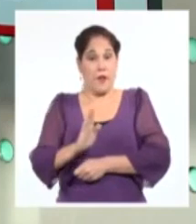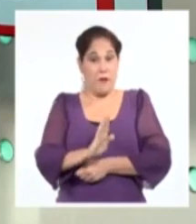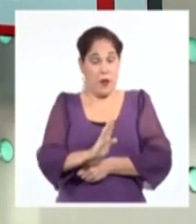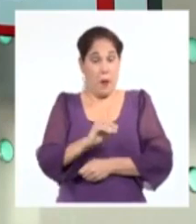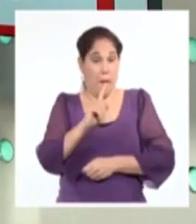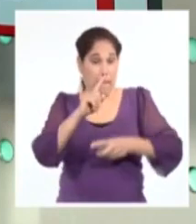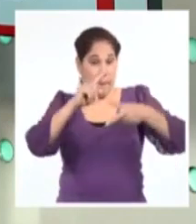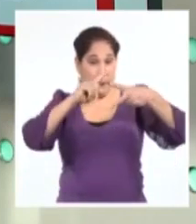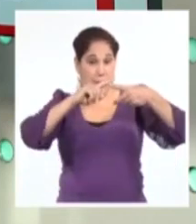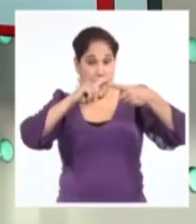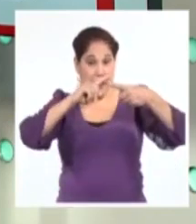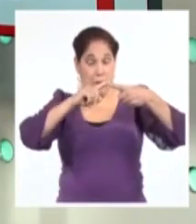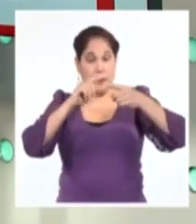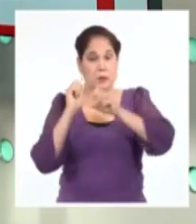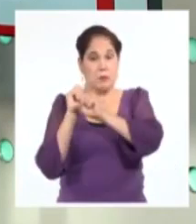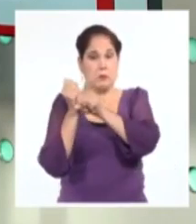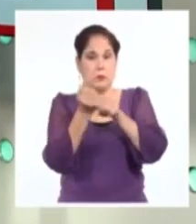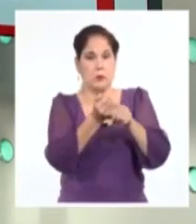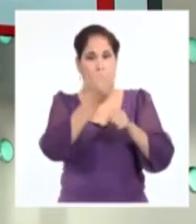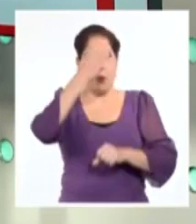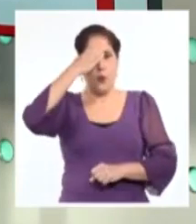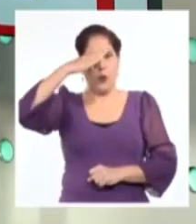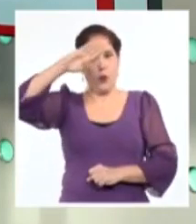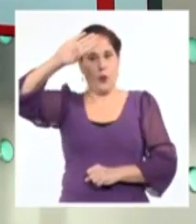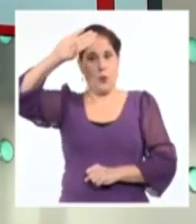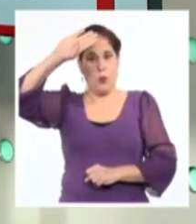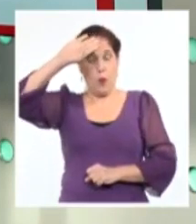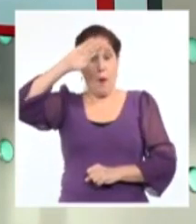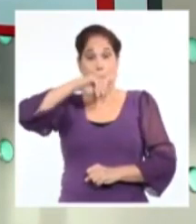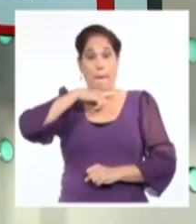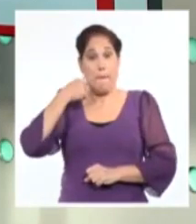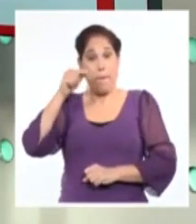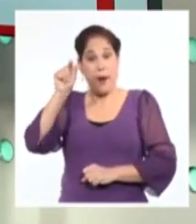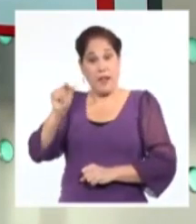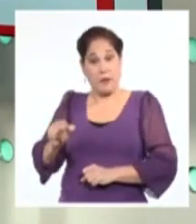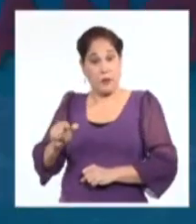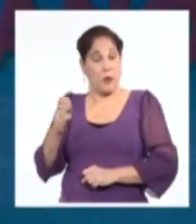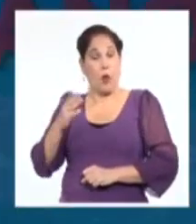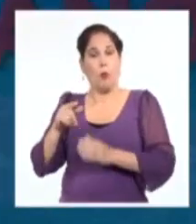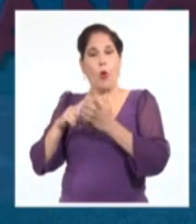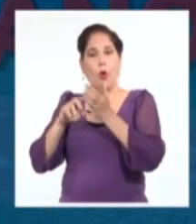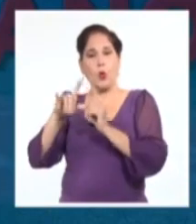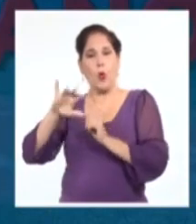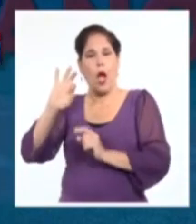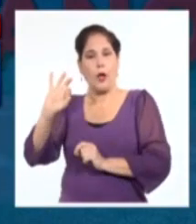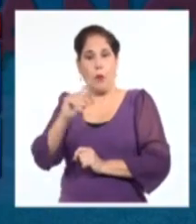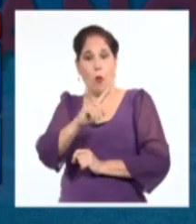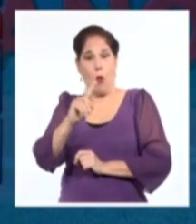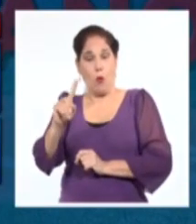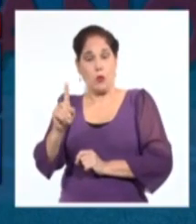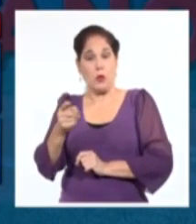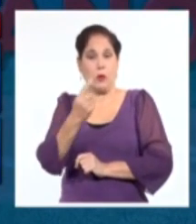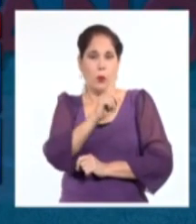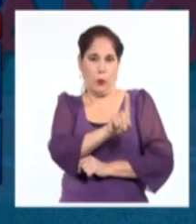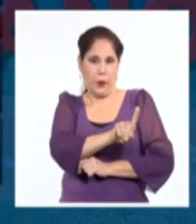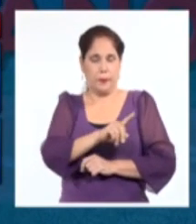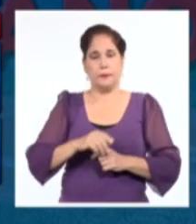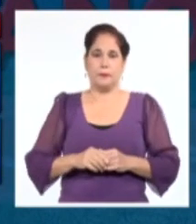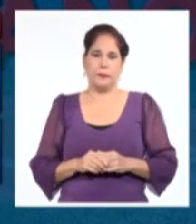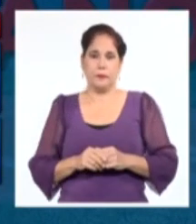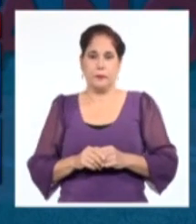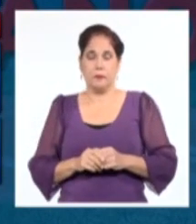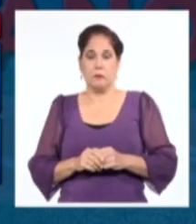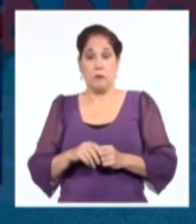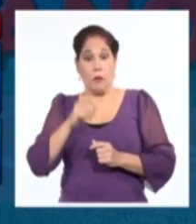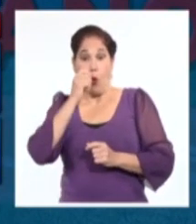primera liga élite del béisbol cubano al noquear al sotanero Portuarios 11 carreras por una. En este juego, Joel Mojena